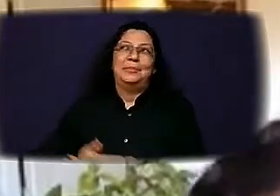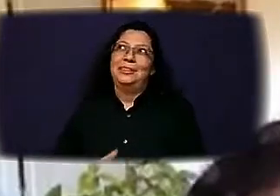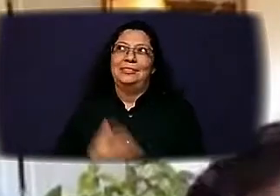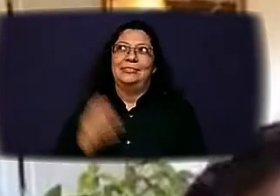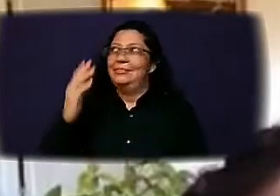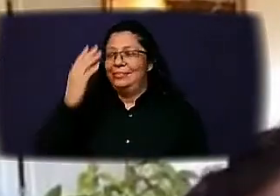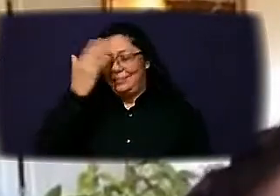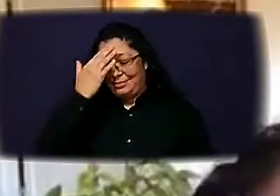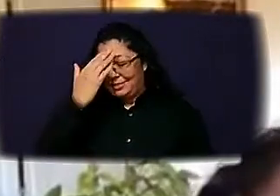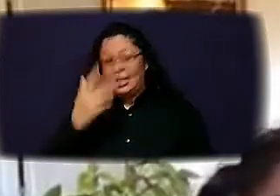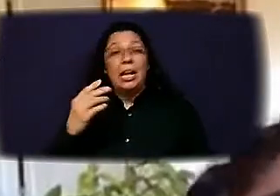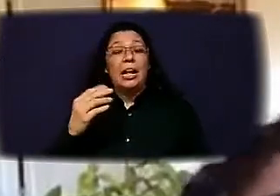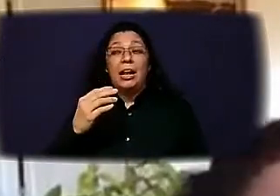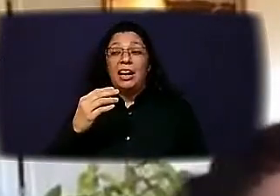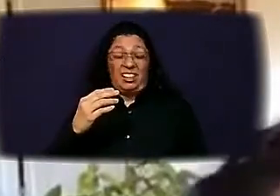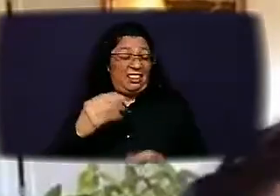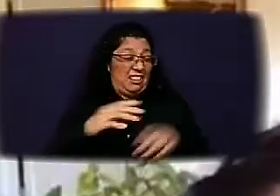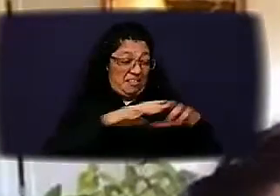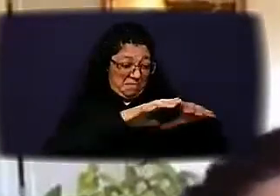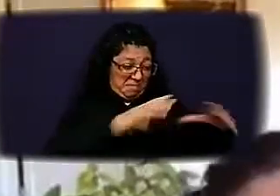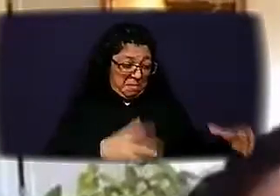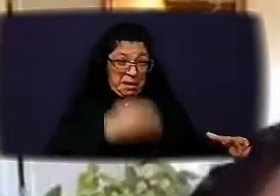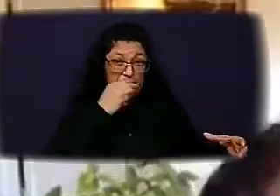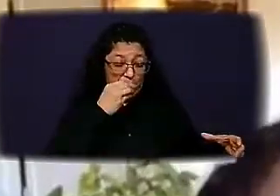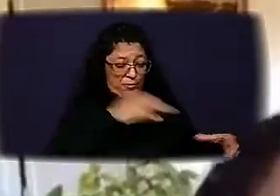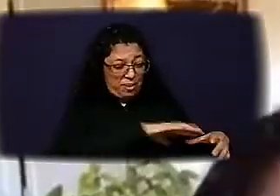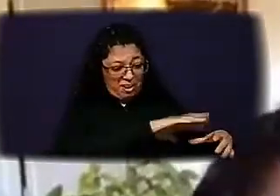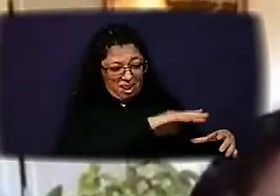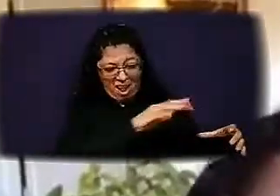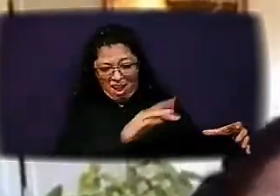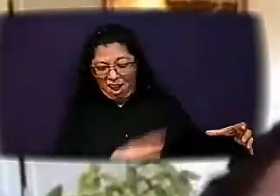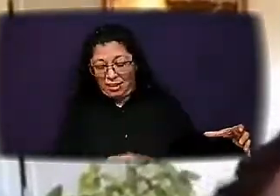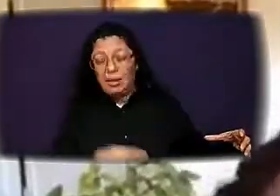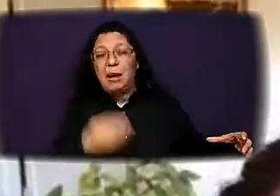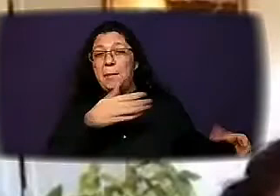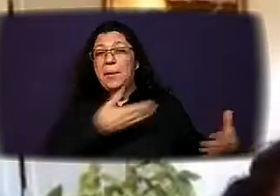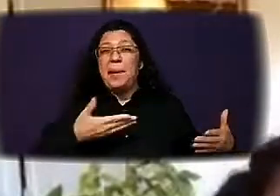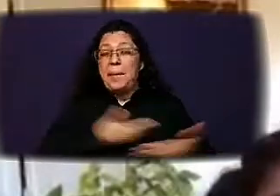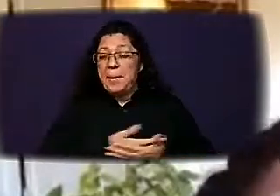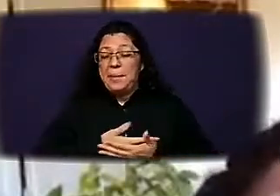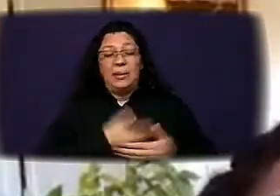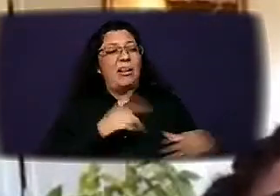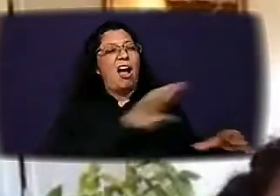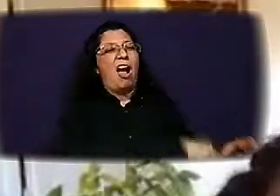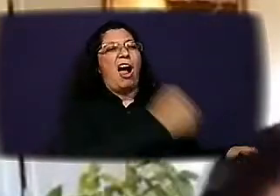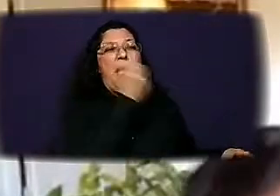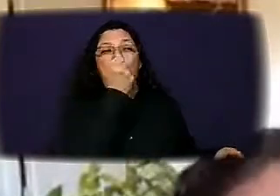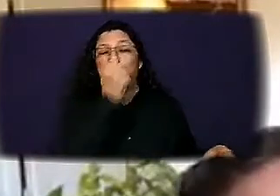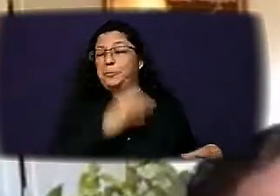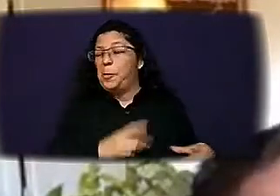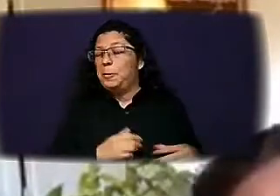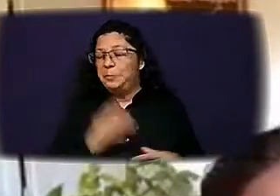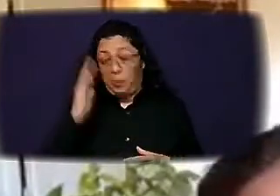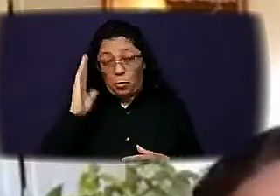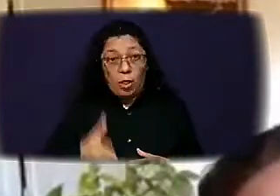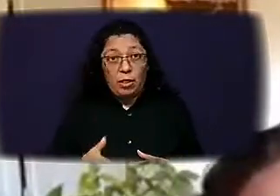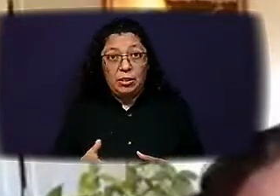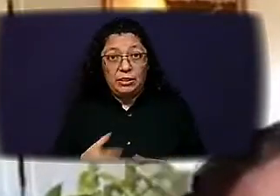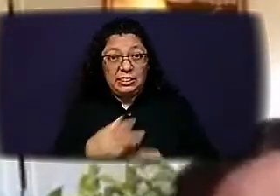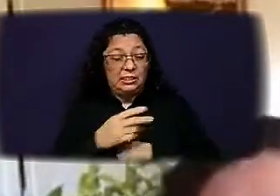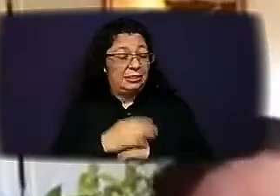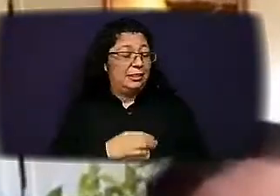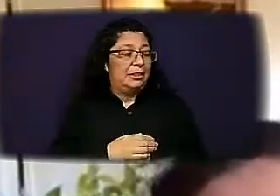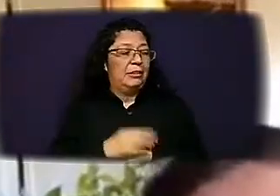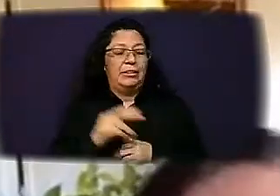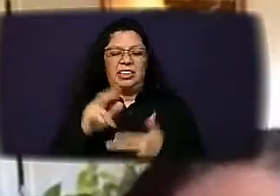Baby se come todo. Si no tienes cuidado, él te robará la comida de tu plato. Y a los otros dos